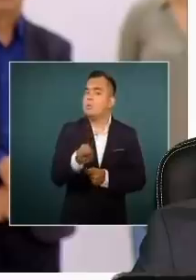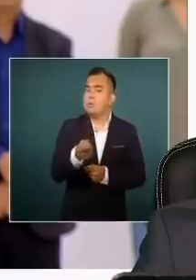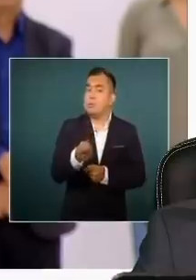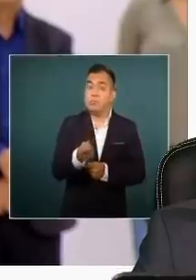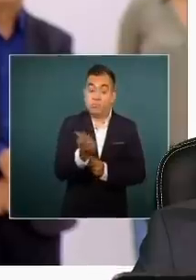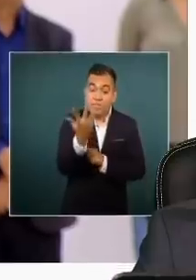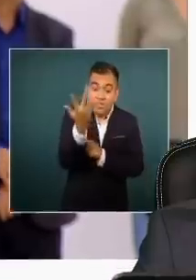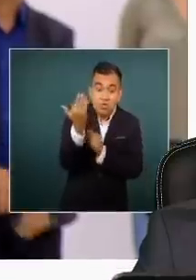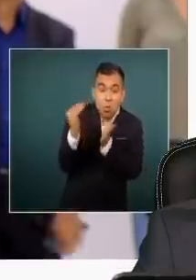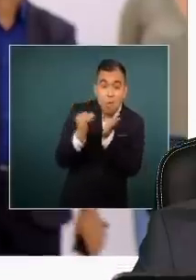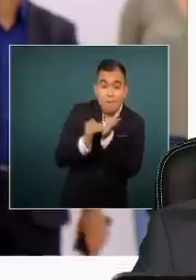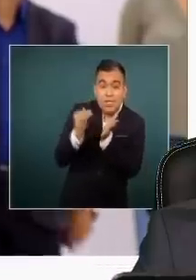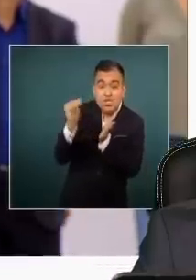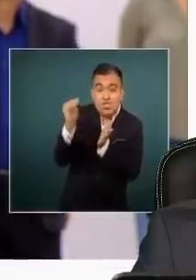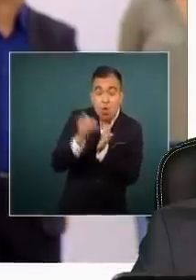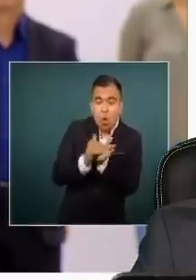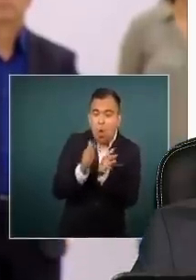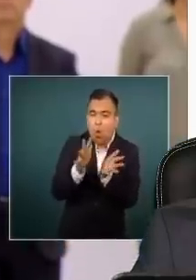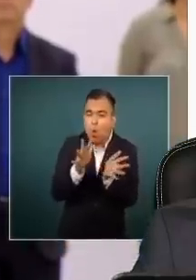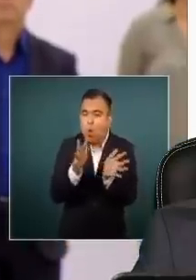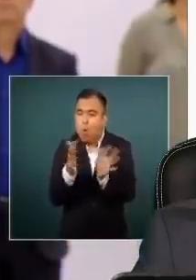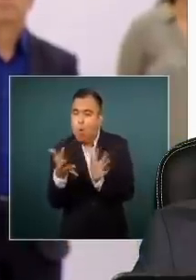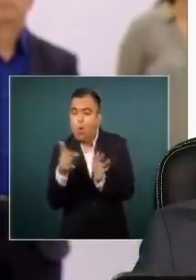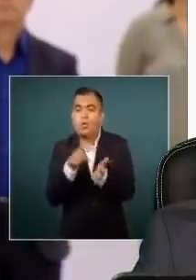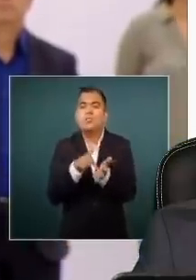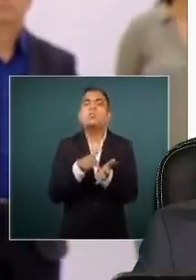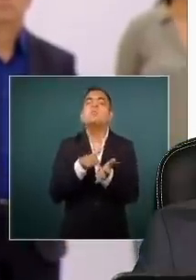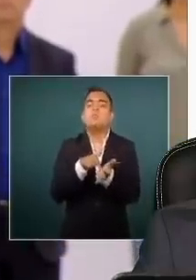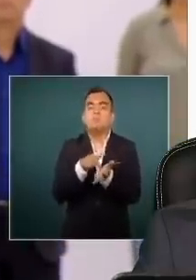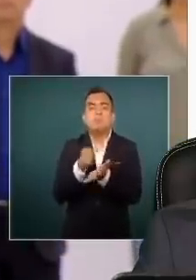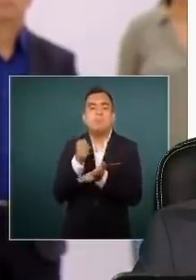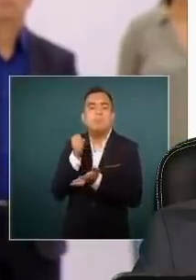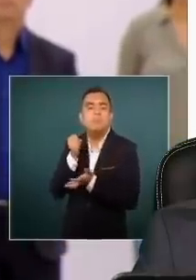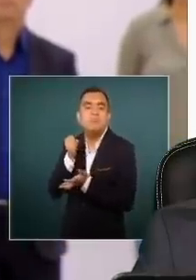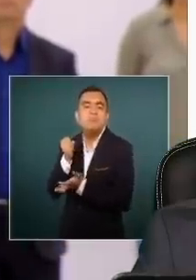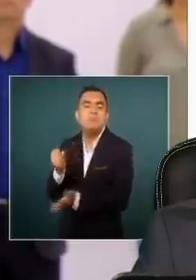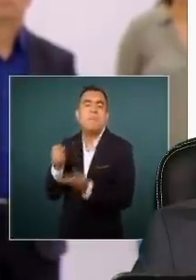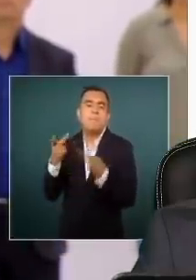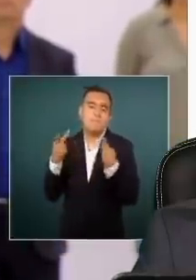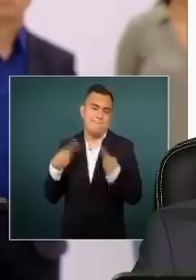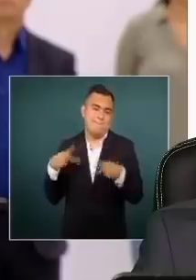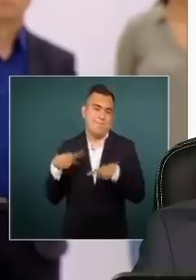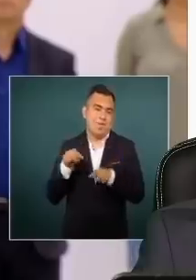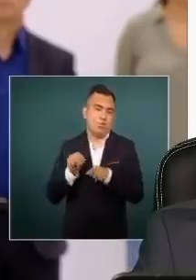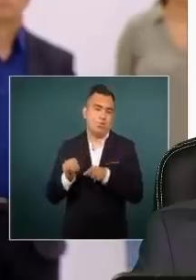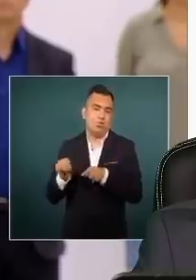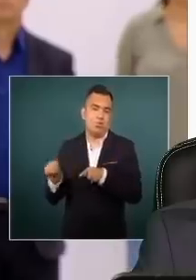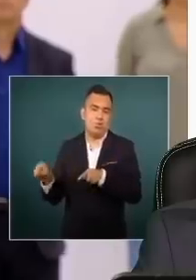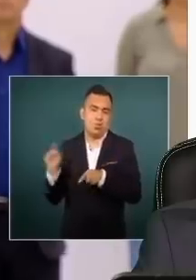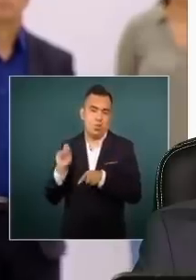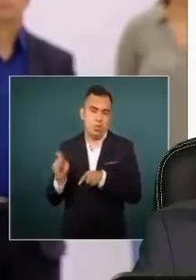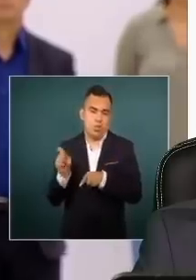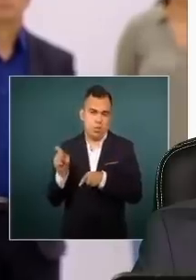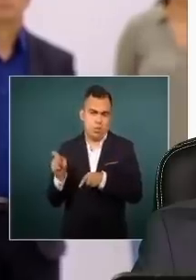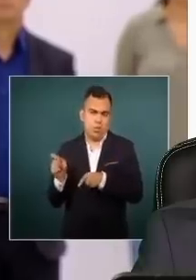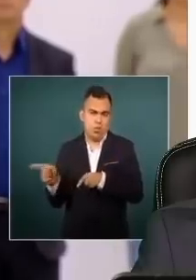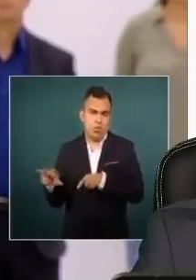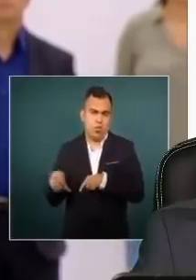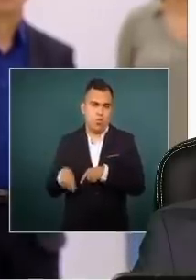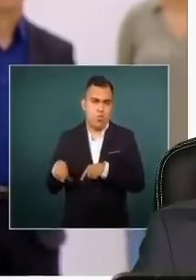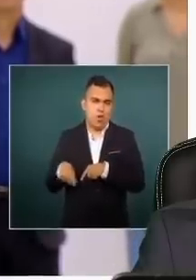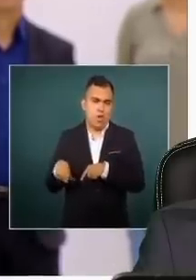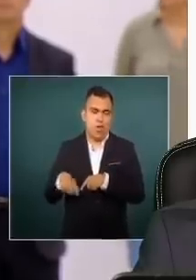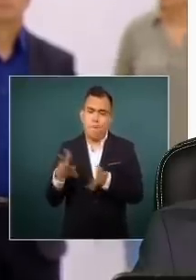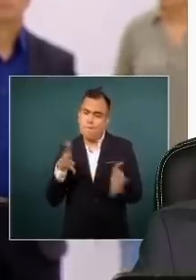5 millones aproximadamente fueron destinados a personajes que bueno lo comparan al gobernador con